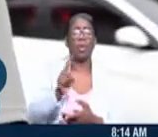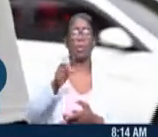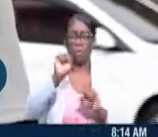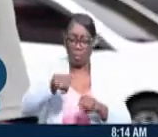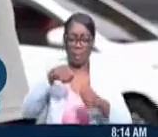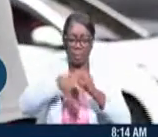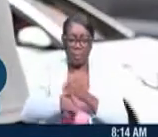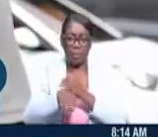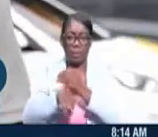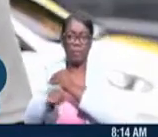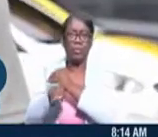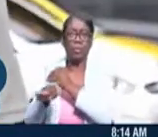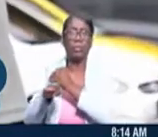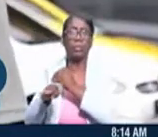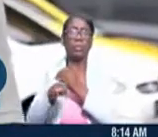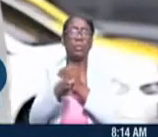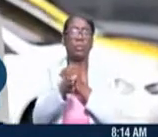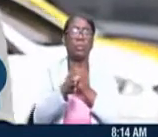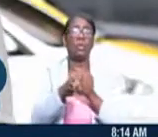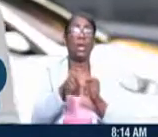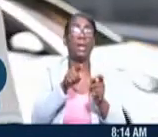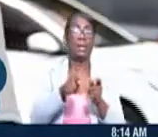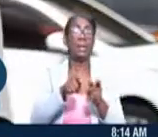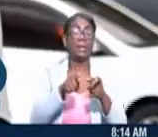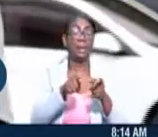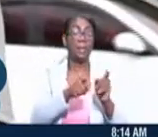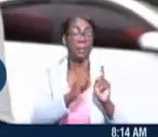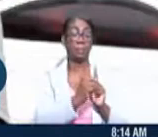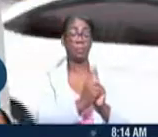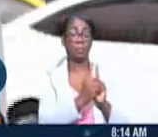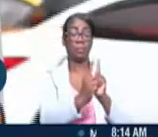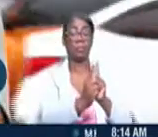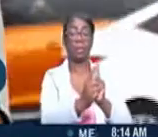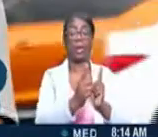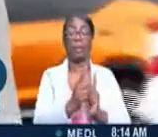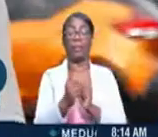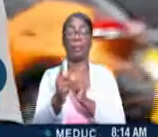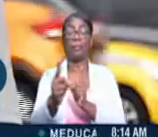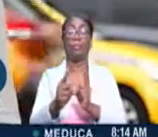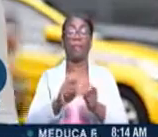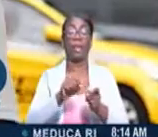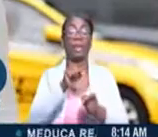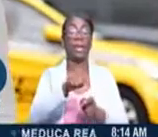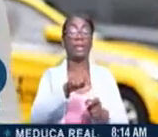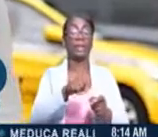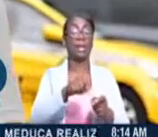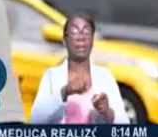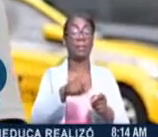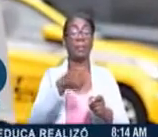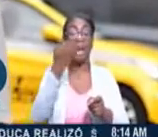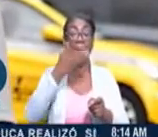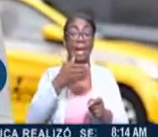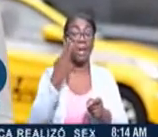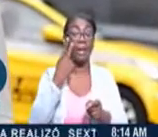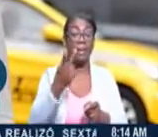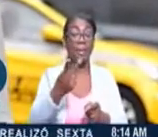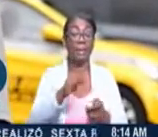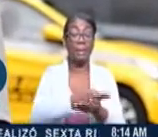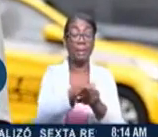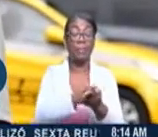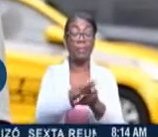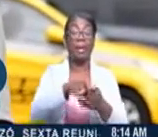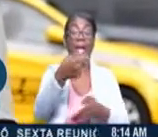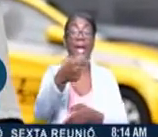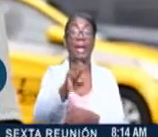comerciales. Tiene que tener el espaciamiento social, debe tener gel alcoholado o alcohol para que la gente se desinfecte las manos.